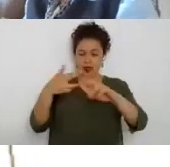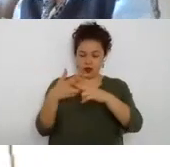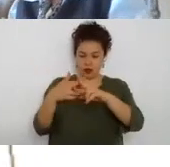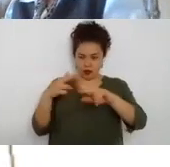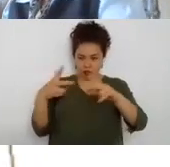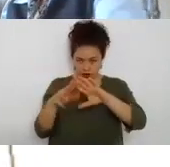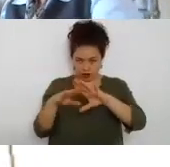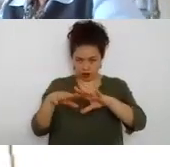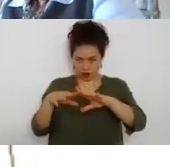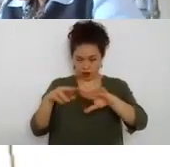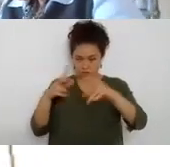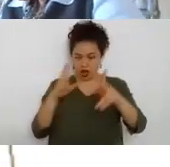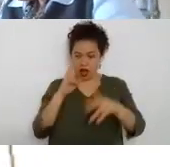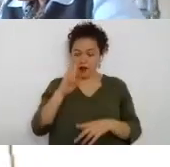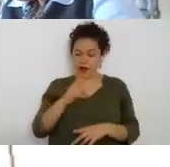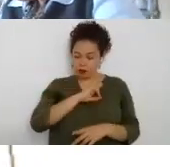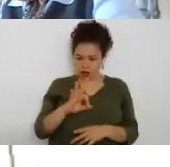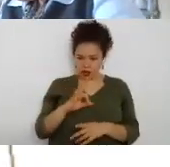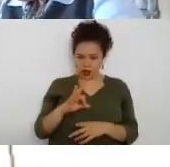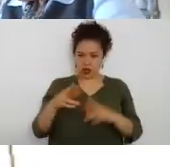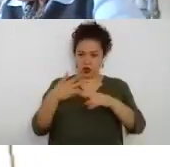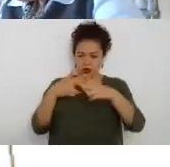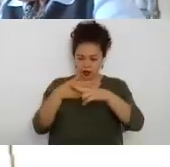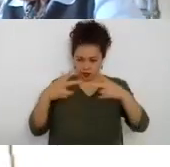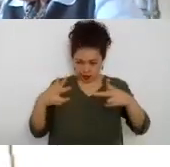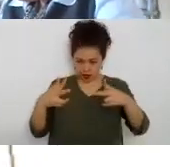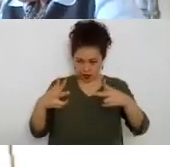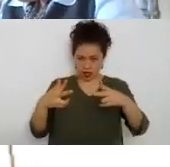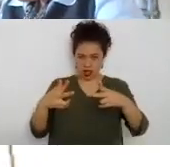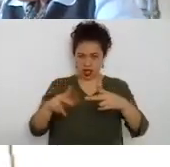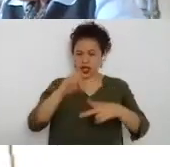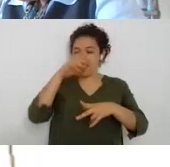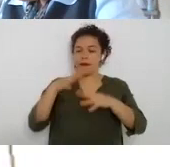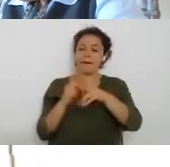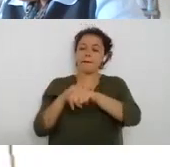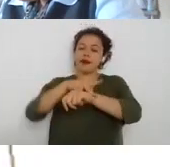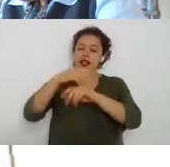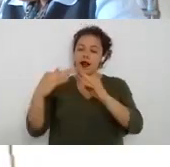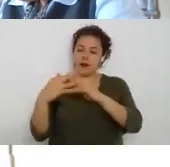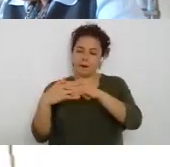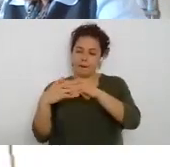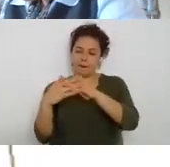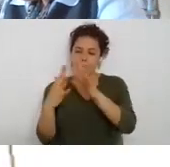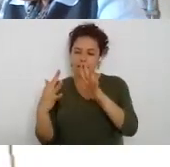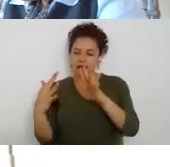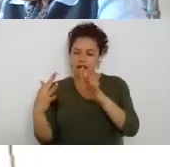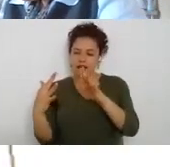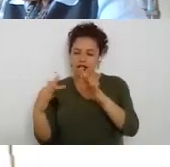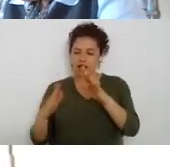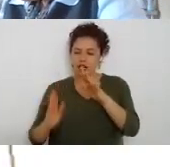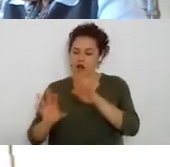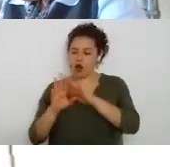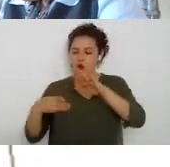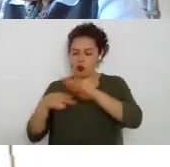que hay una fractura de lo que es el hueso, también va a haber un desgarre de la piel. Es decir, el mismo hueso va a cortar, rasgar nuestra